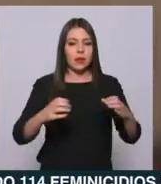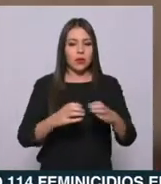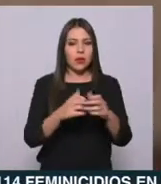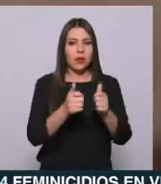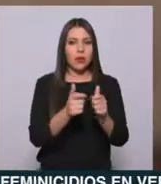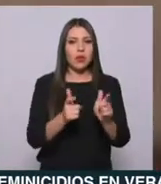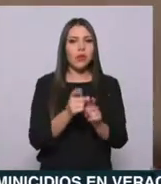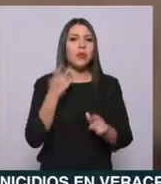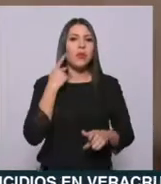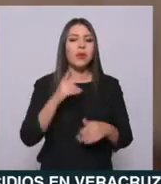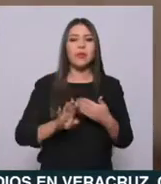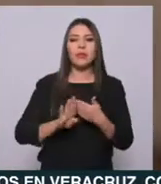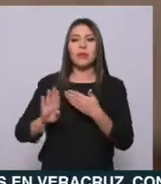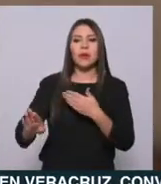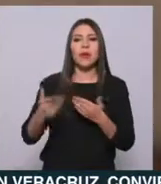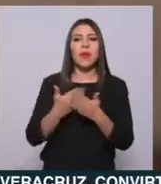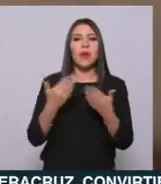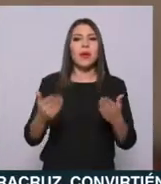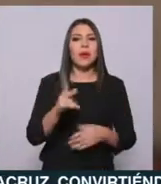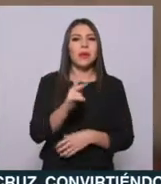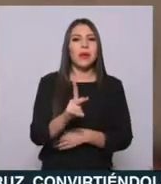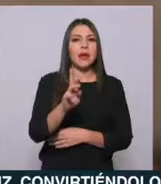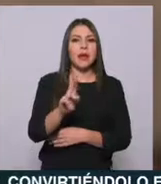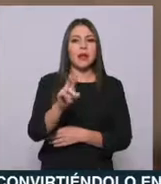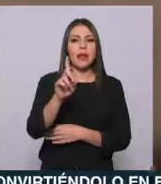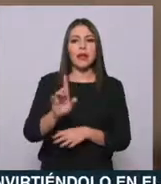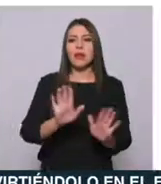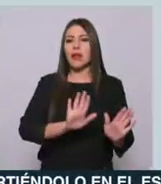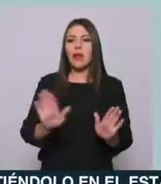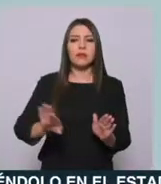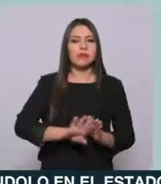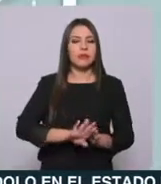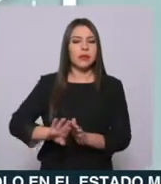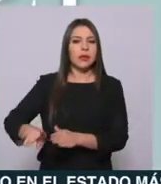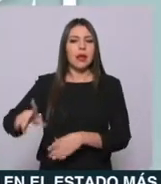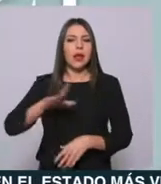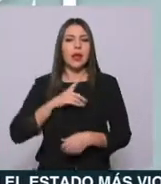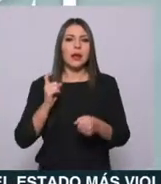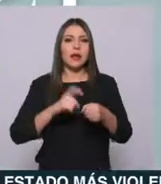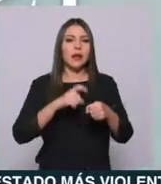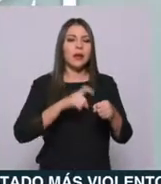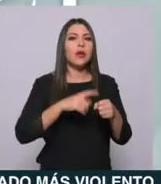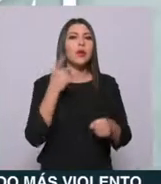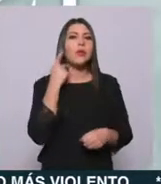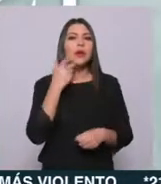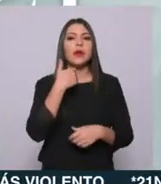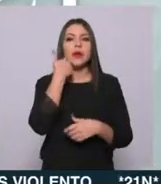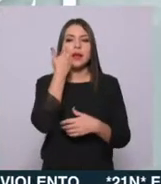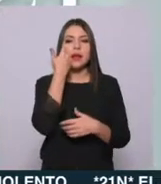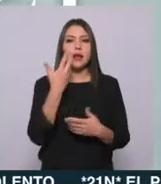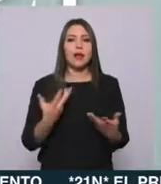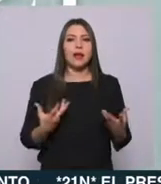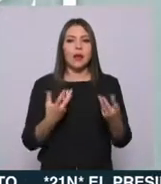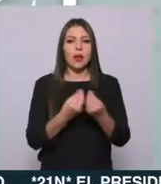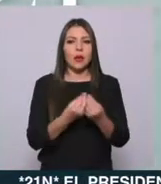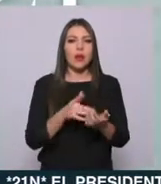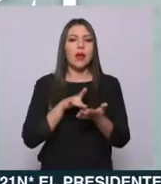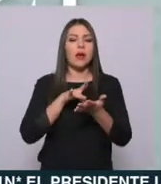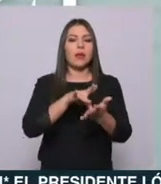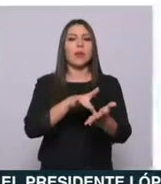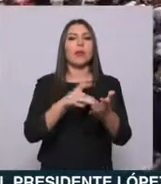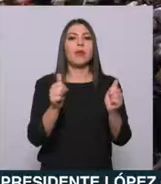lo que hoy se conoce como PRD. En ella participan políticos que buscan hacer frente al gobierno de Andrés Manuel López